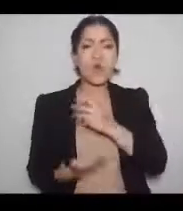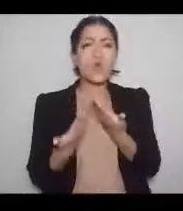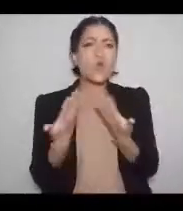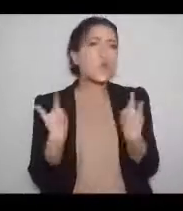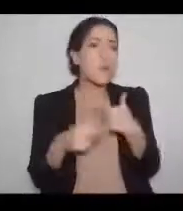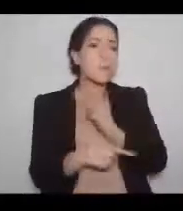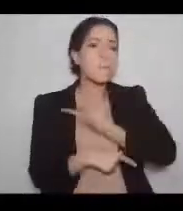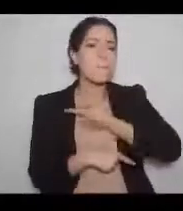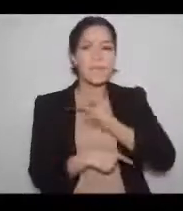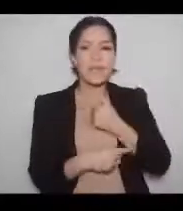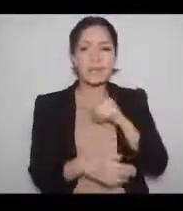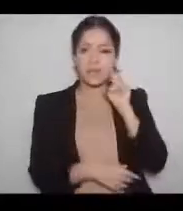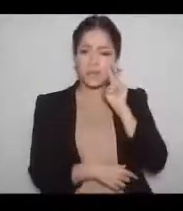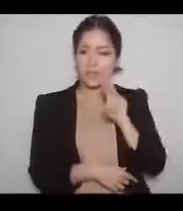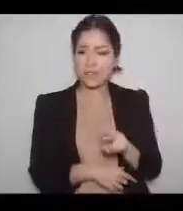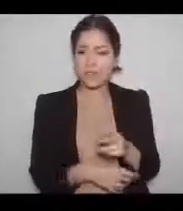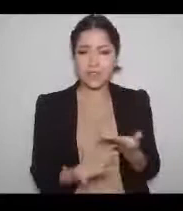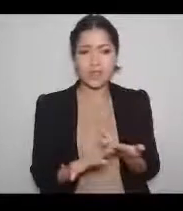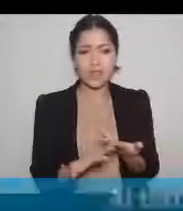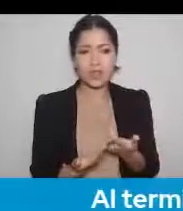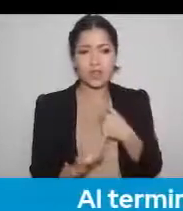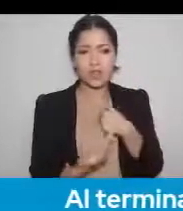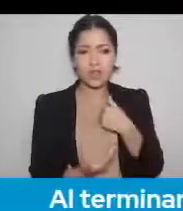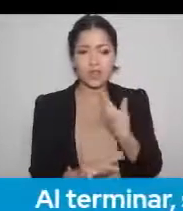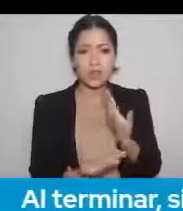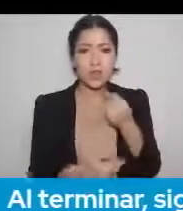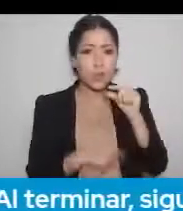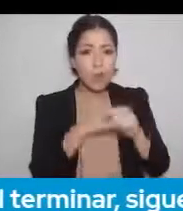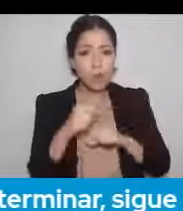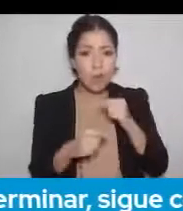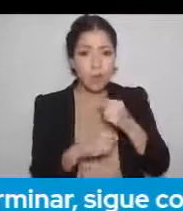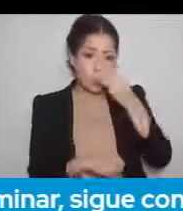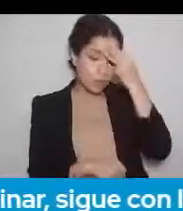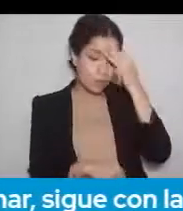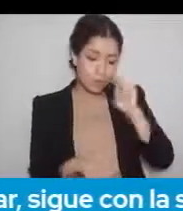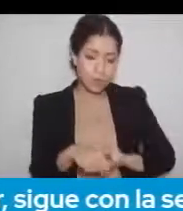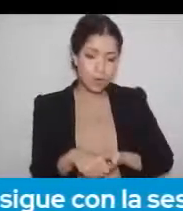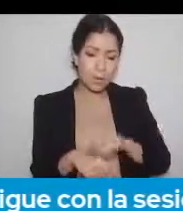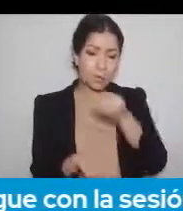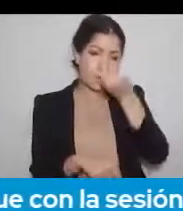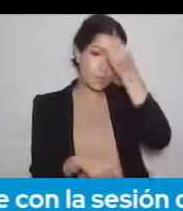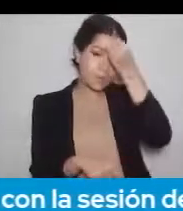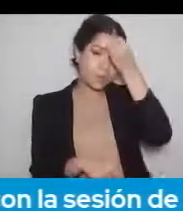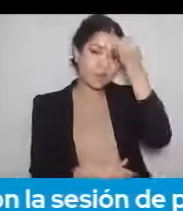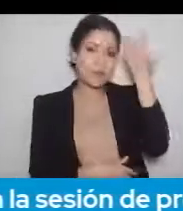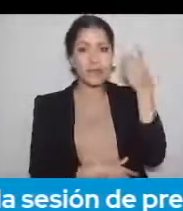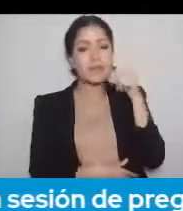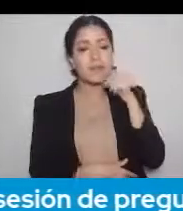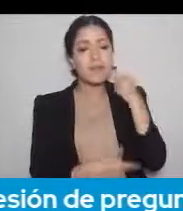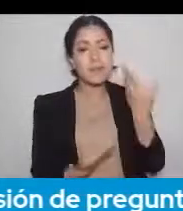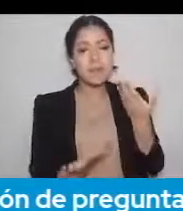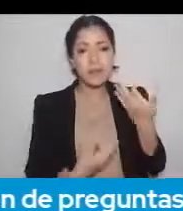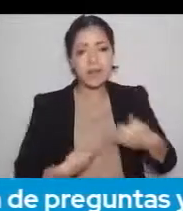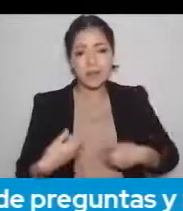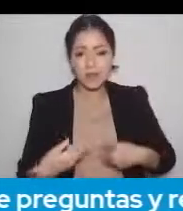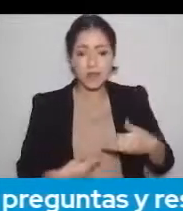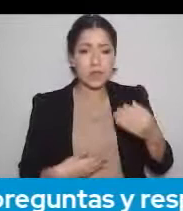Estoy perdiendo la memoria, ¿y qué? Para eso existe el teatro, para perder la memoria.